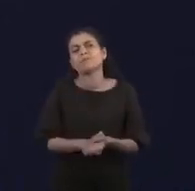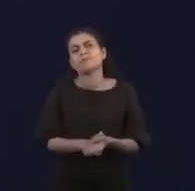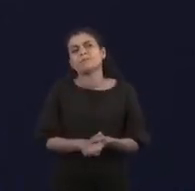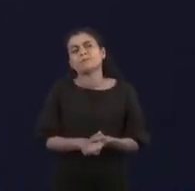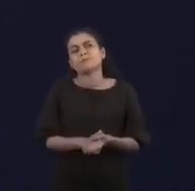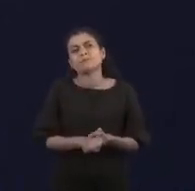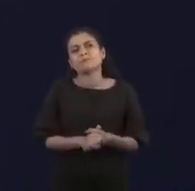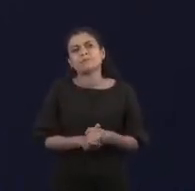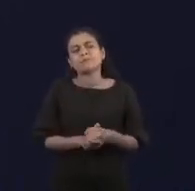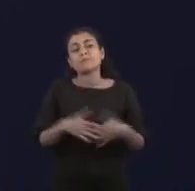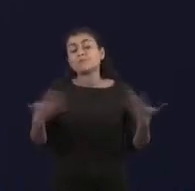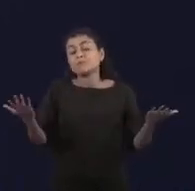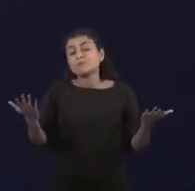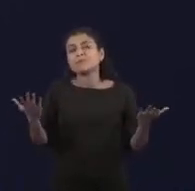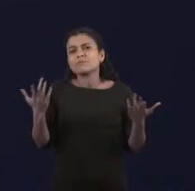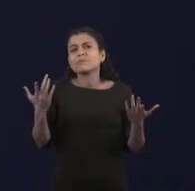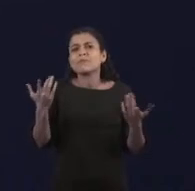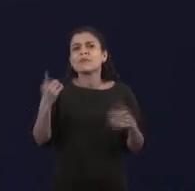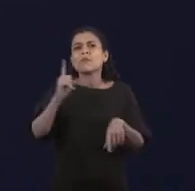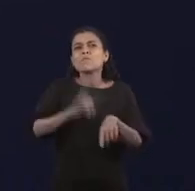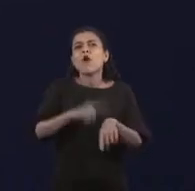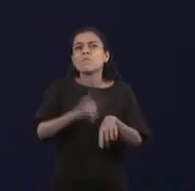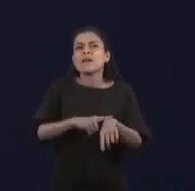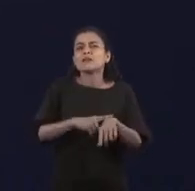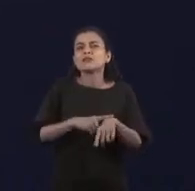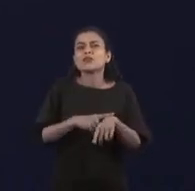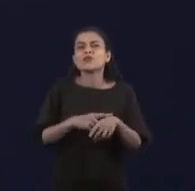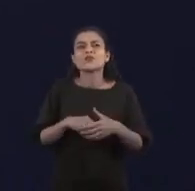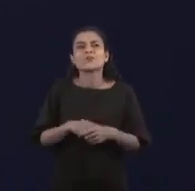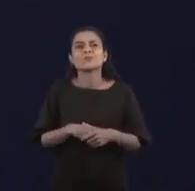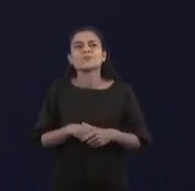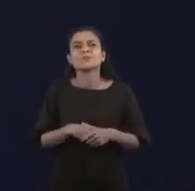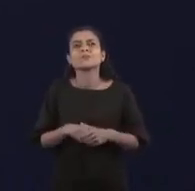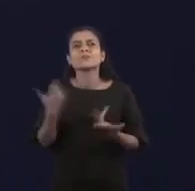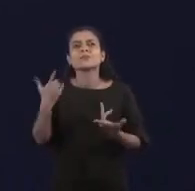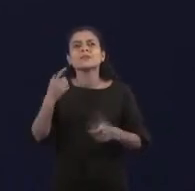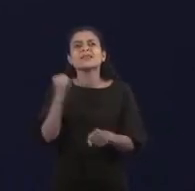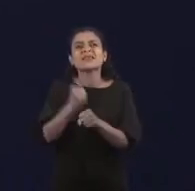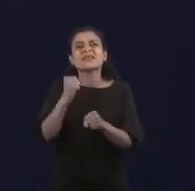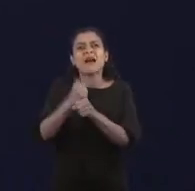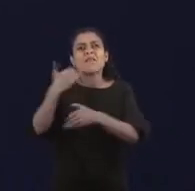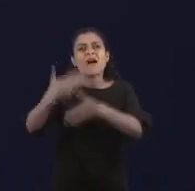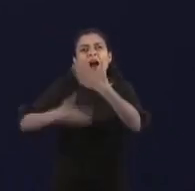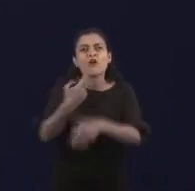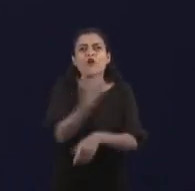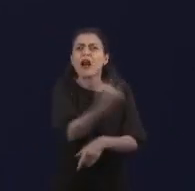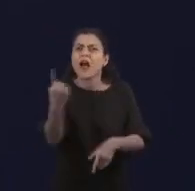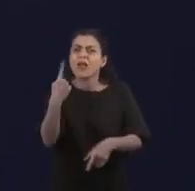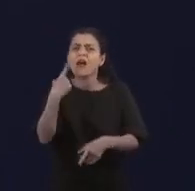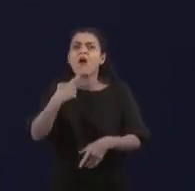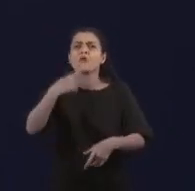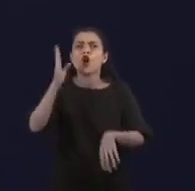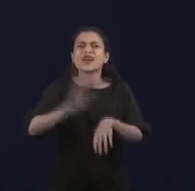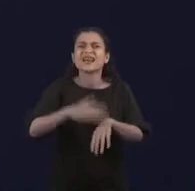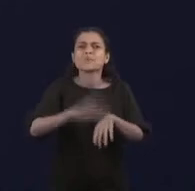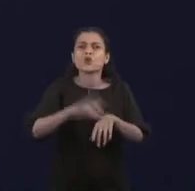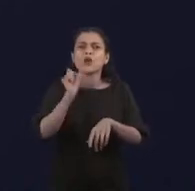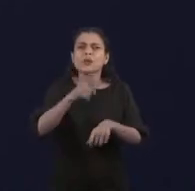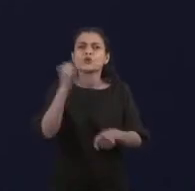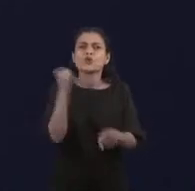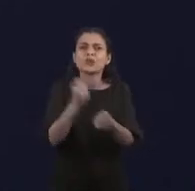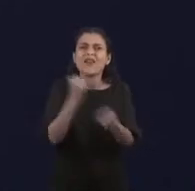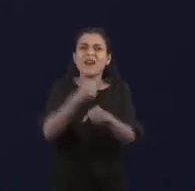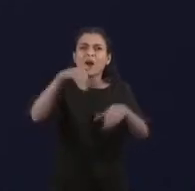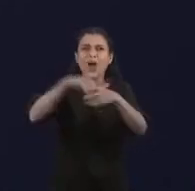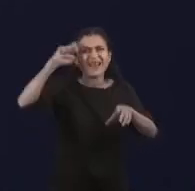es nuevamente un buen momento para destacar la labor patriótica de muchos legisladores que actuaron con responsabilidad para honrar el